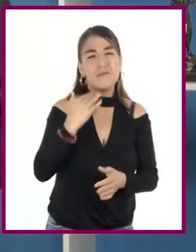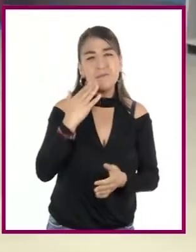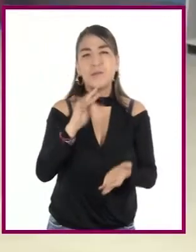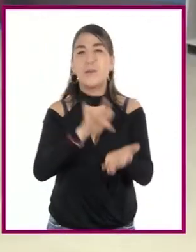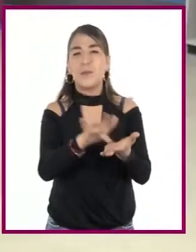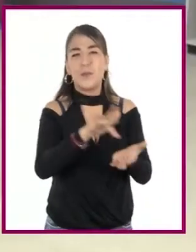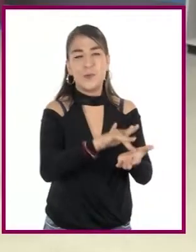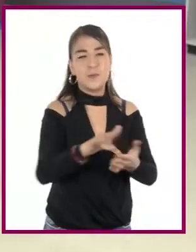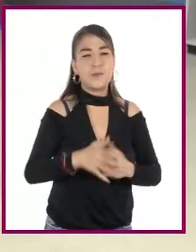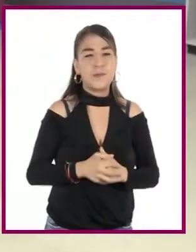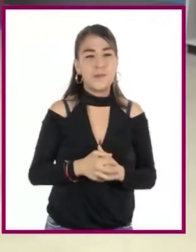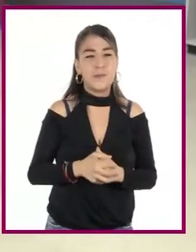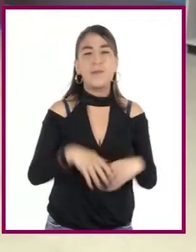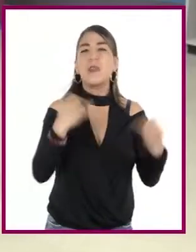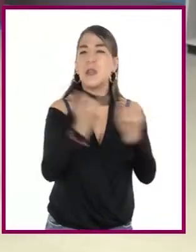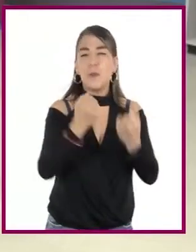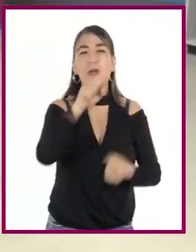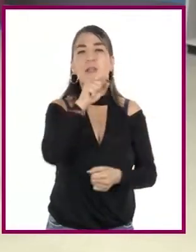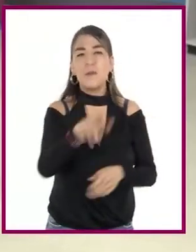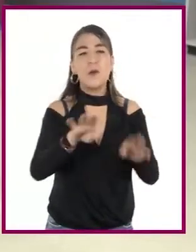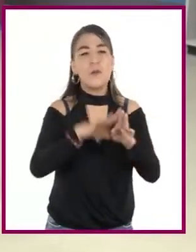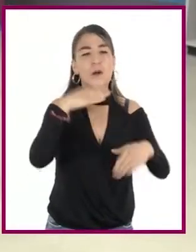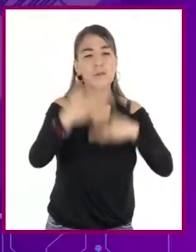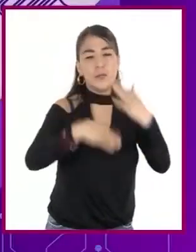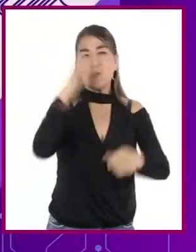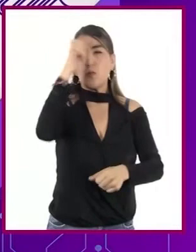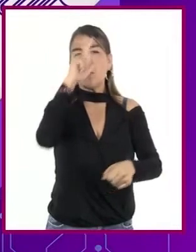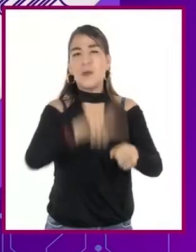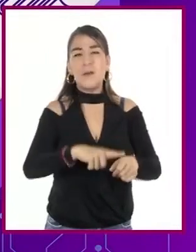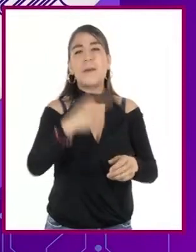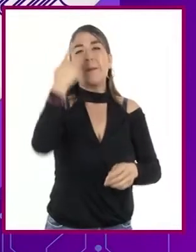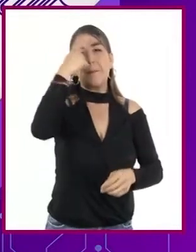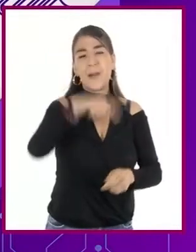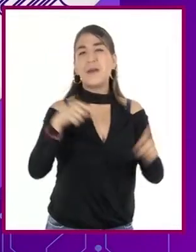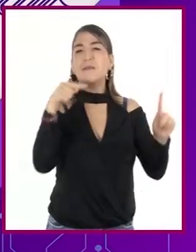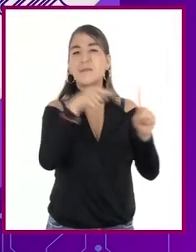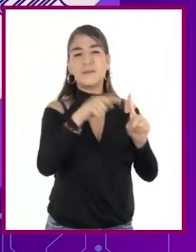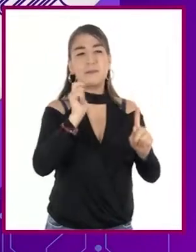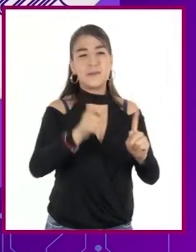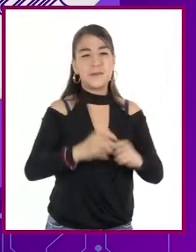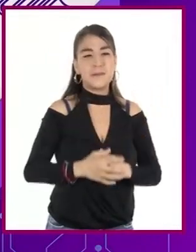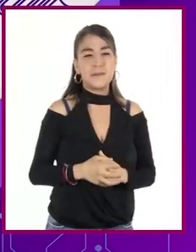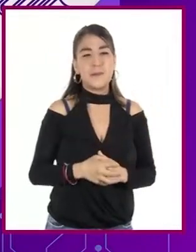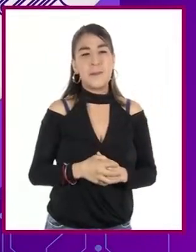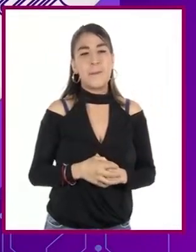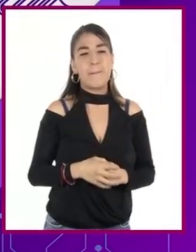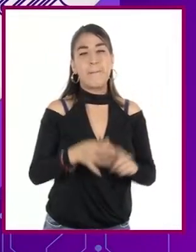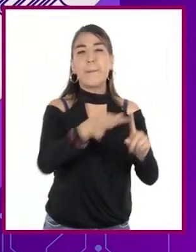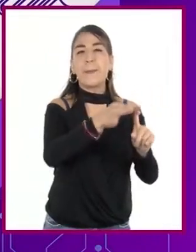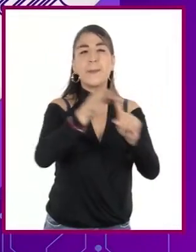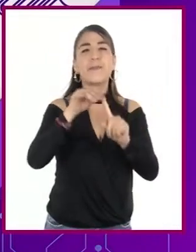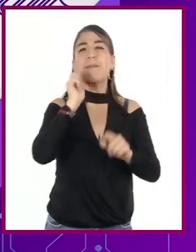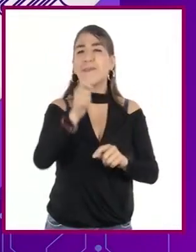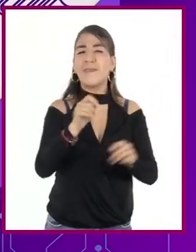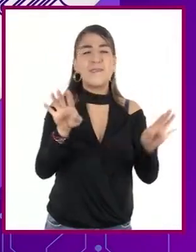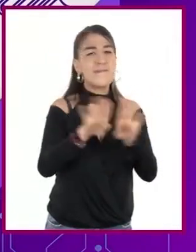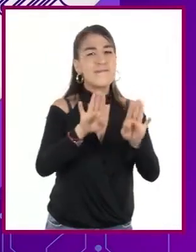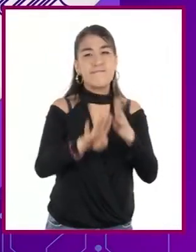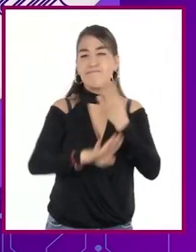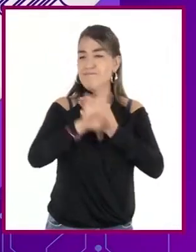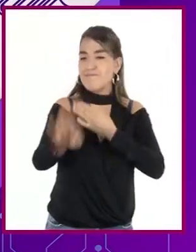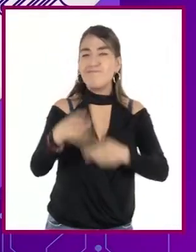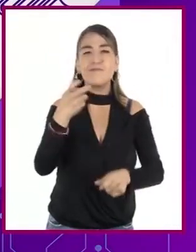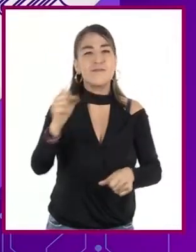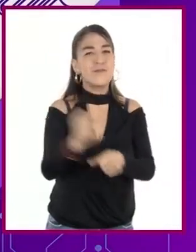solidaridad. Implica construir una cultura sustentada en el rechazo a toda acción